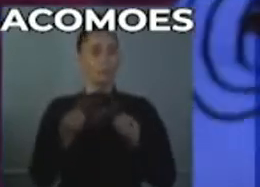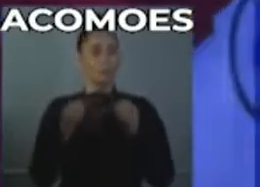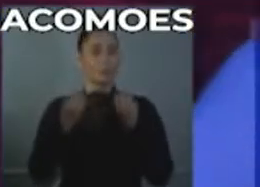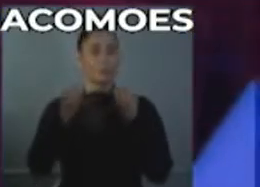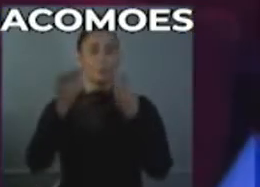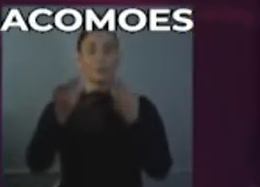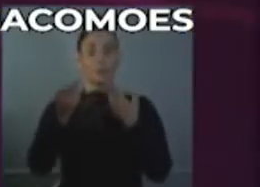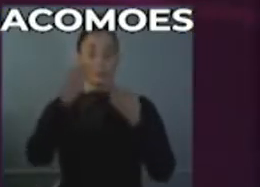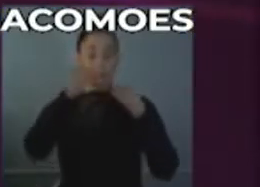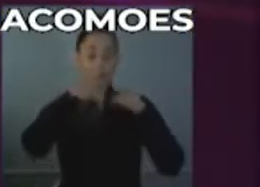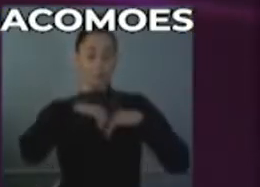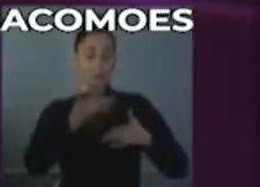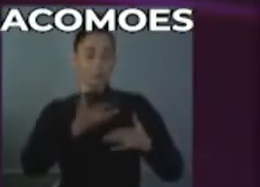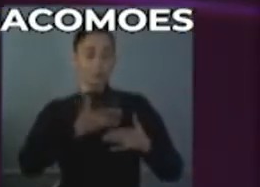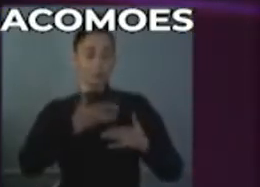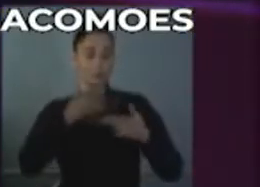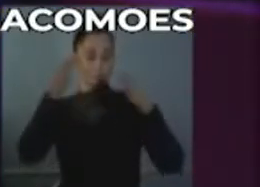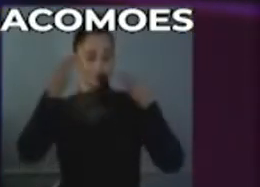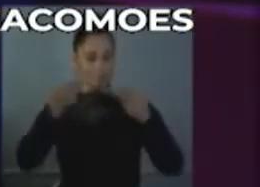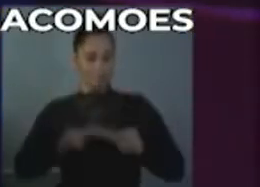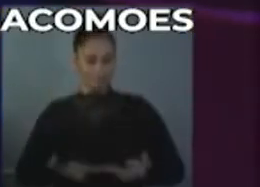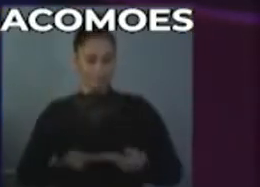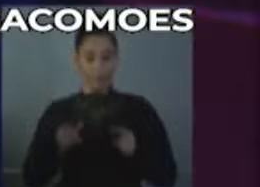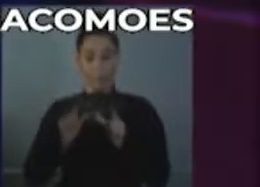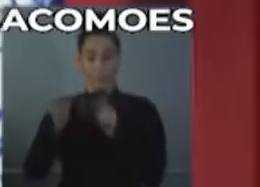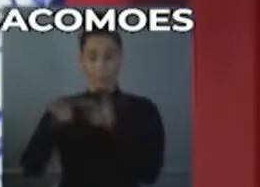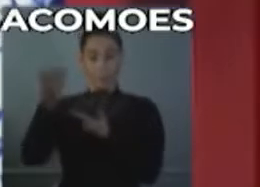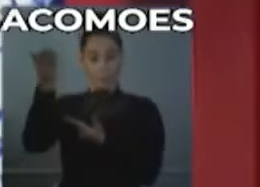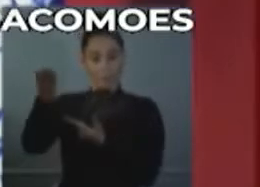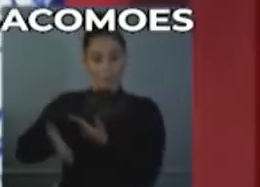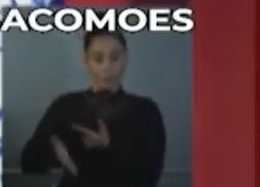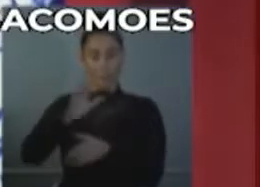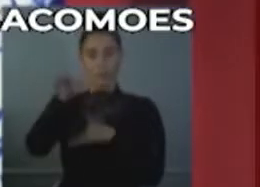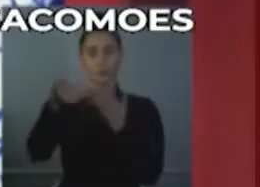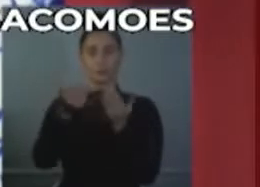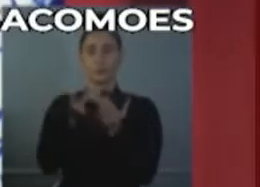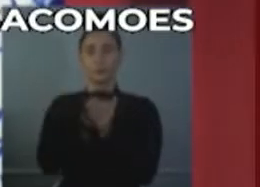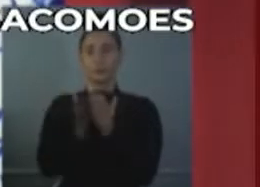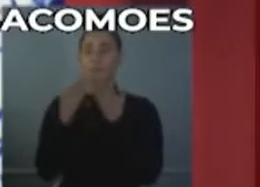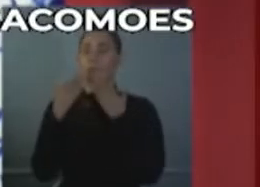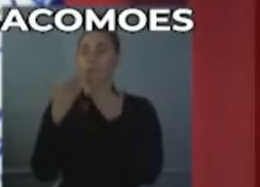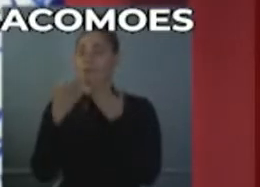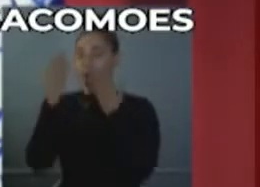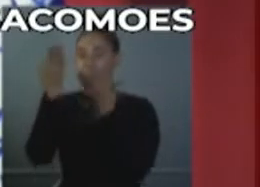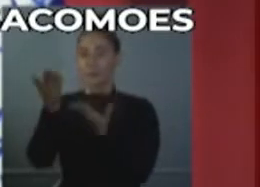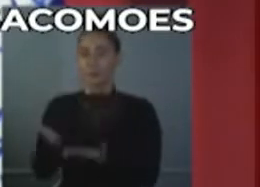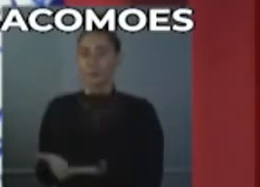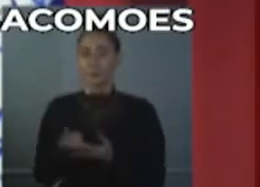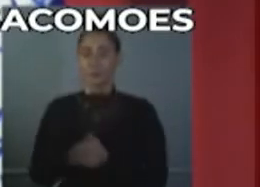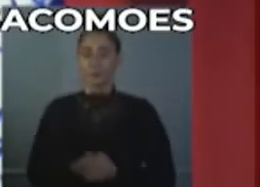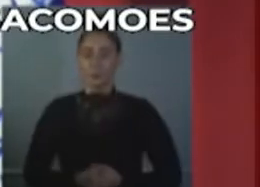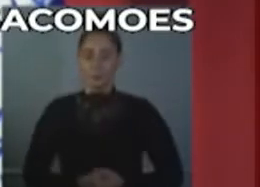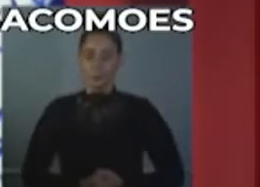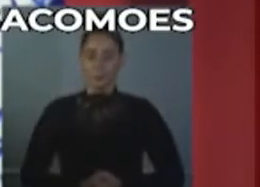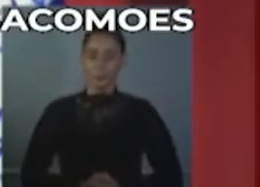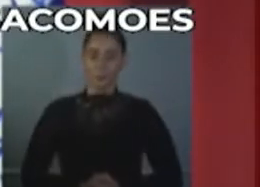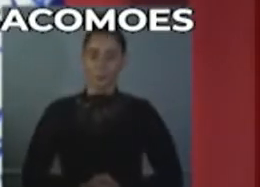humanas. Para ellas, todo nuestro reconocimiento y agradecimiento.